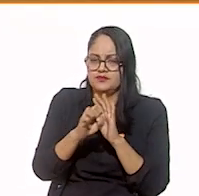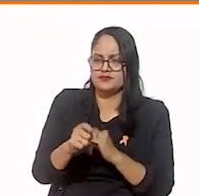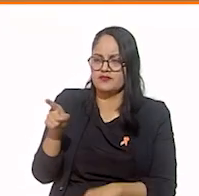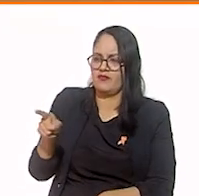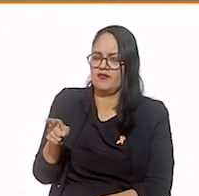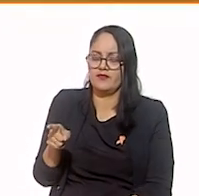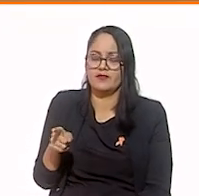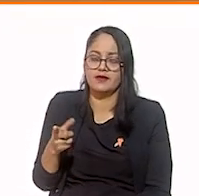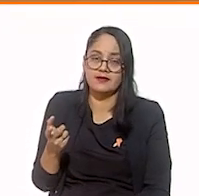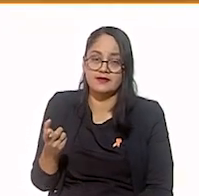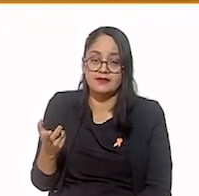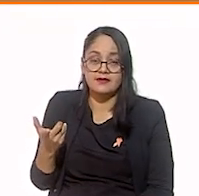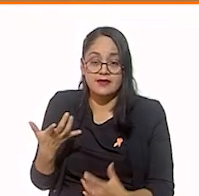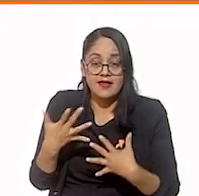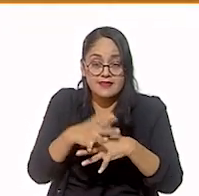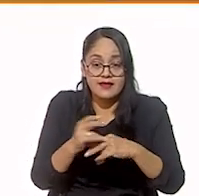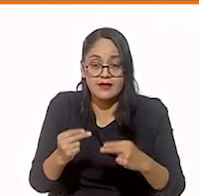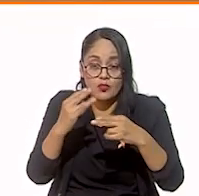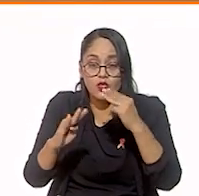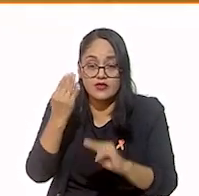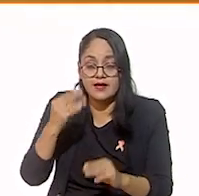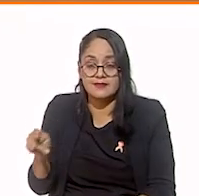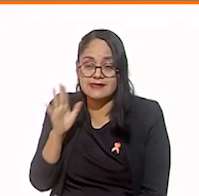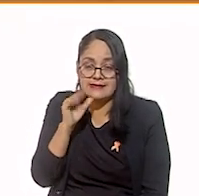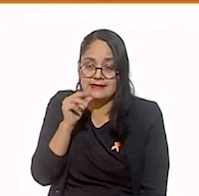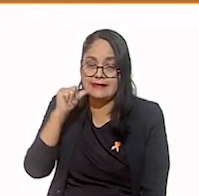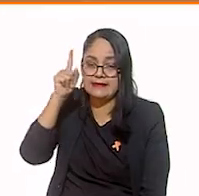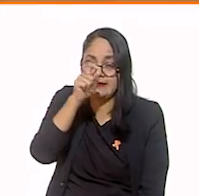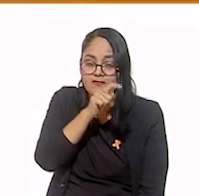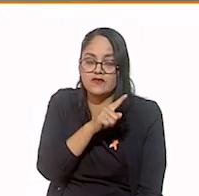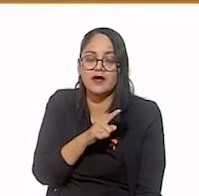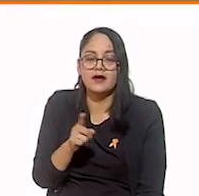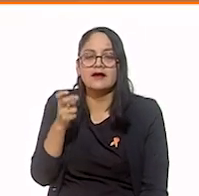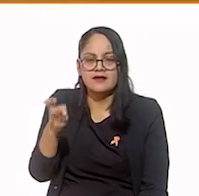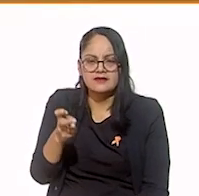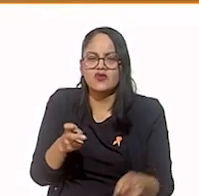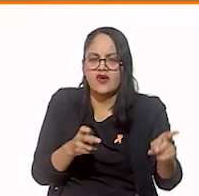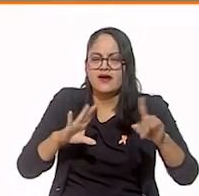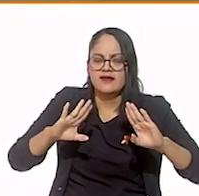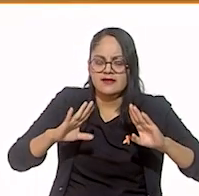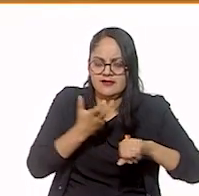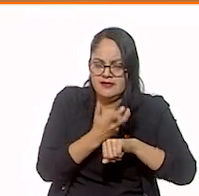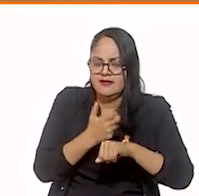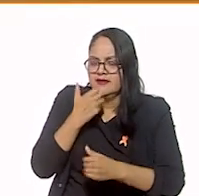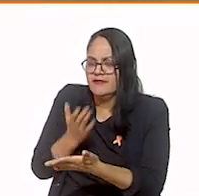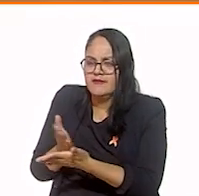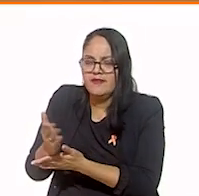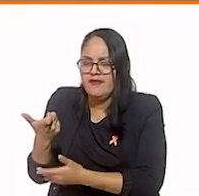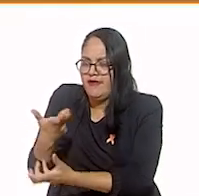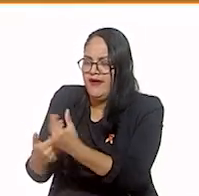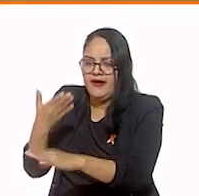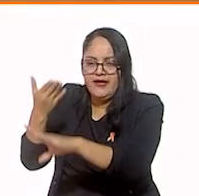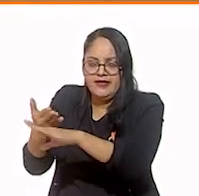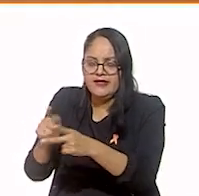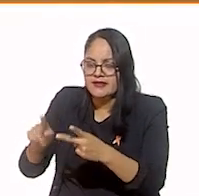mucho integrarse al comercio mundial, con una estrategia de obviamente de socavar las bases económicas, de afectar